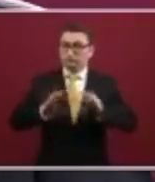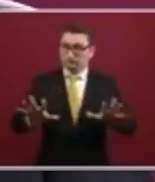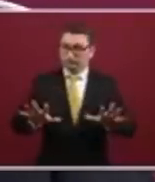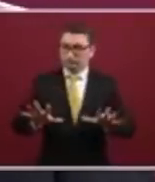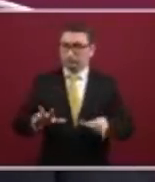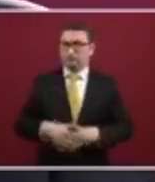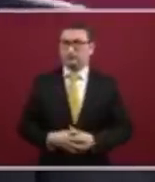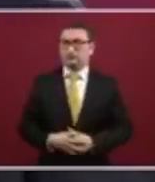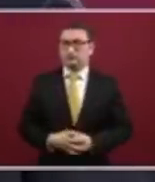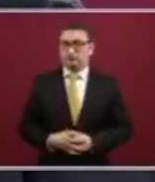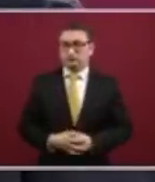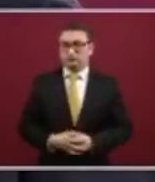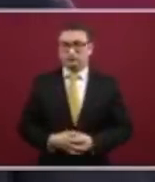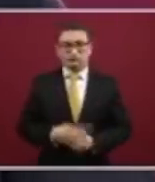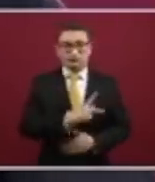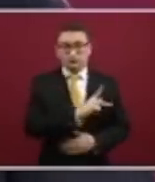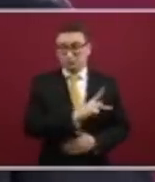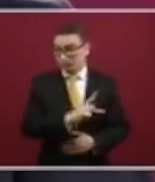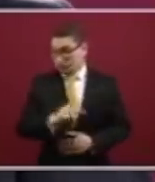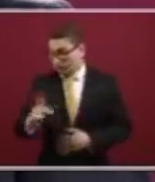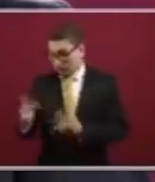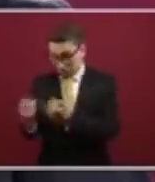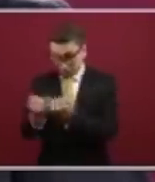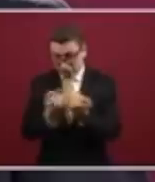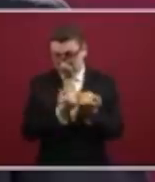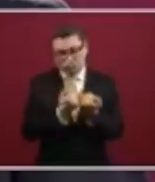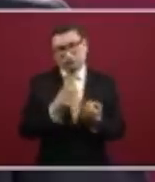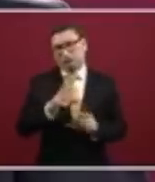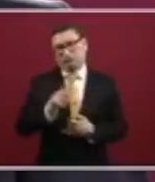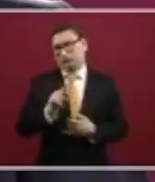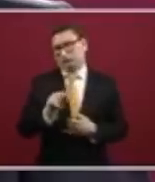que no todos son iguales.